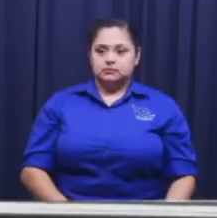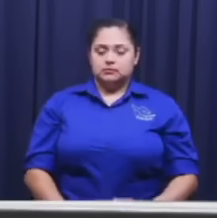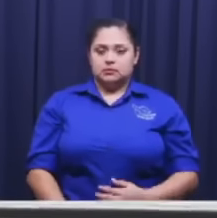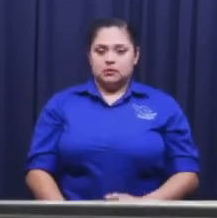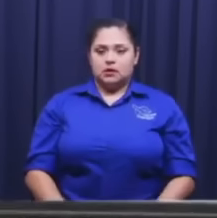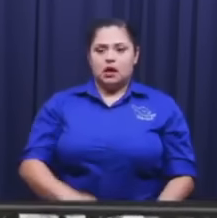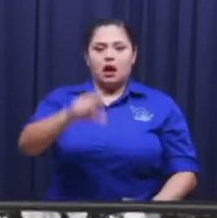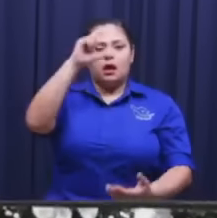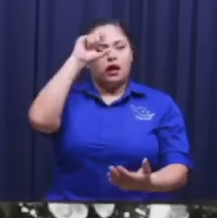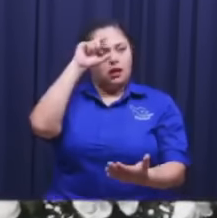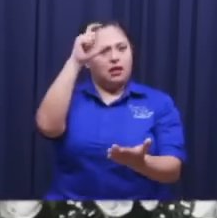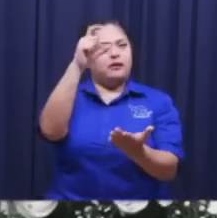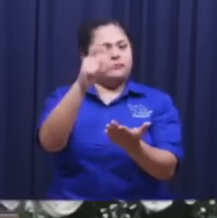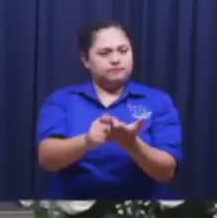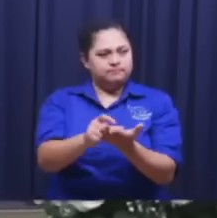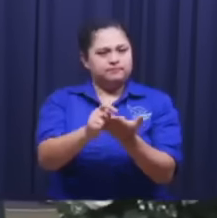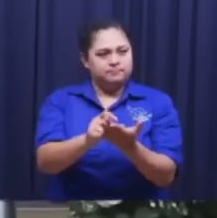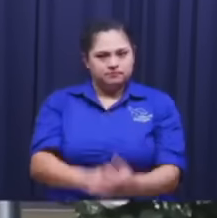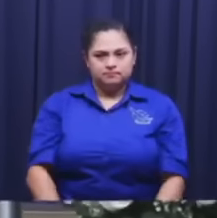le creen